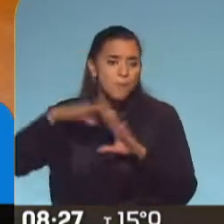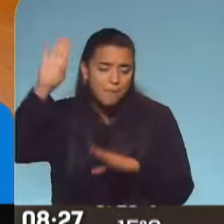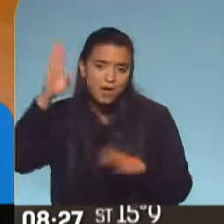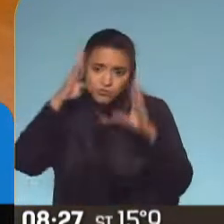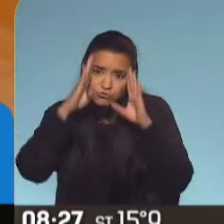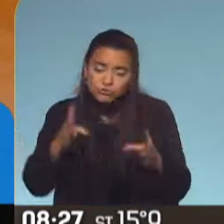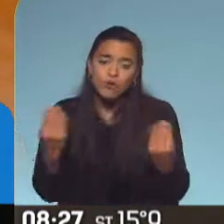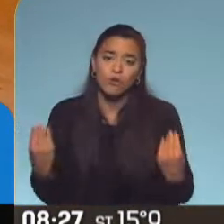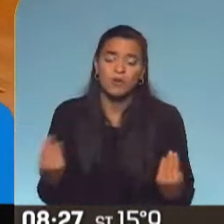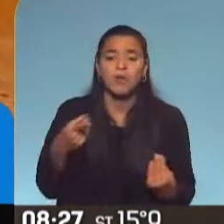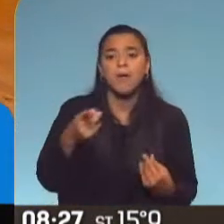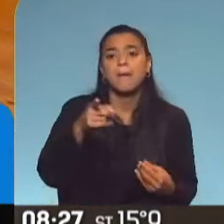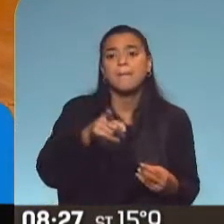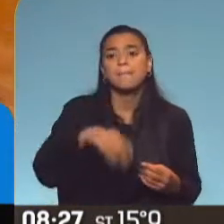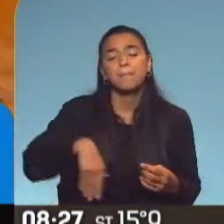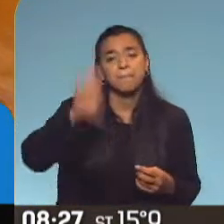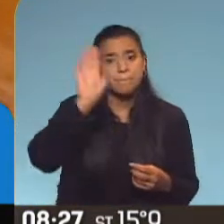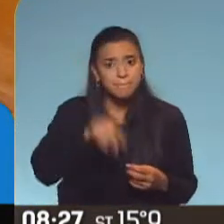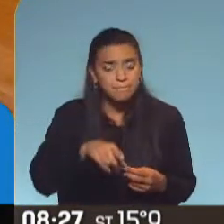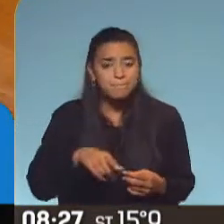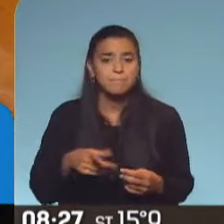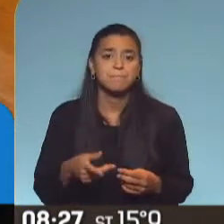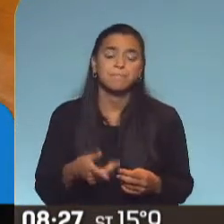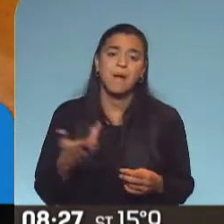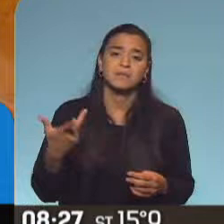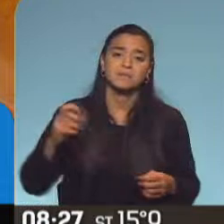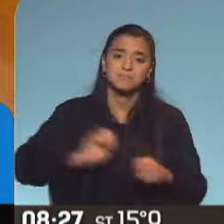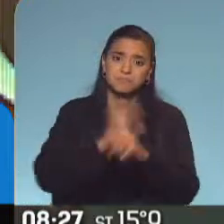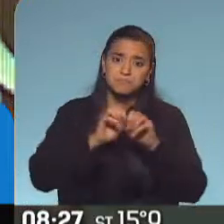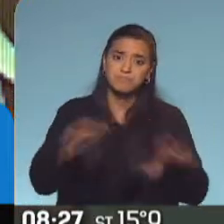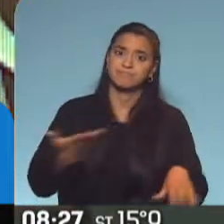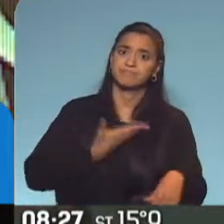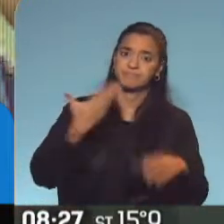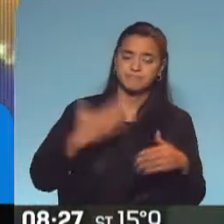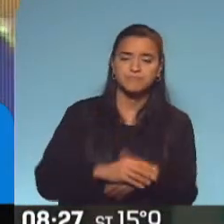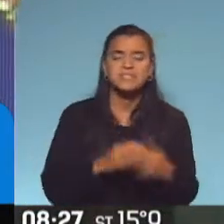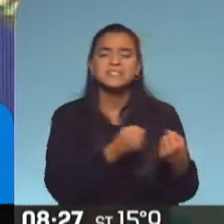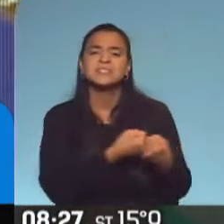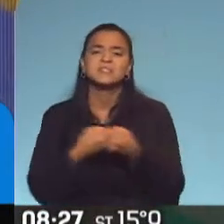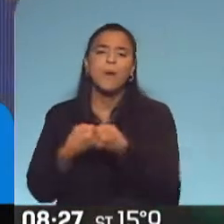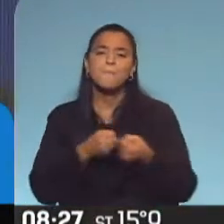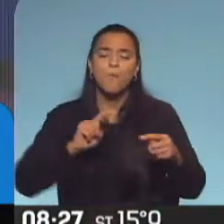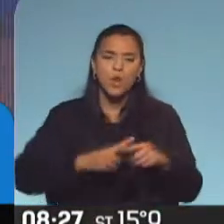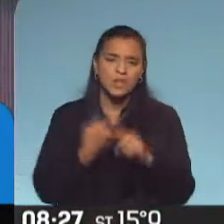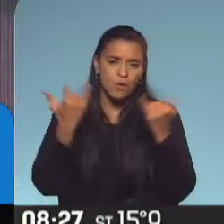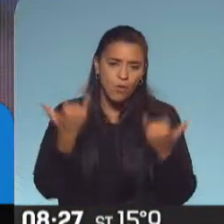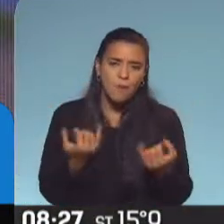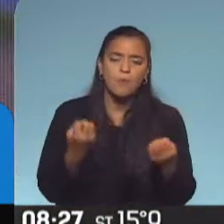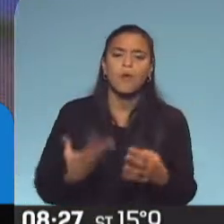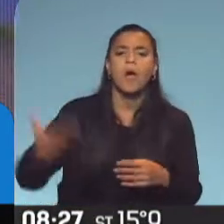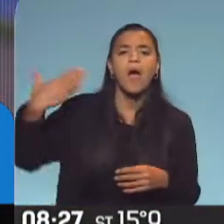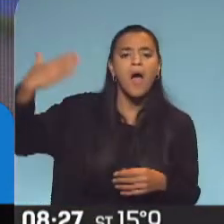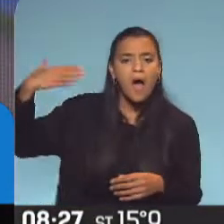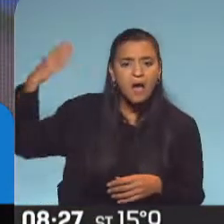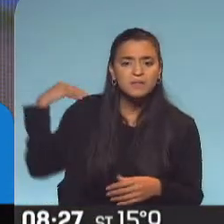que son aquellos que reciben el mayor impacto de la pandemia. Ahora, ministro, hay un tironeo político con la ciudad de Buenos Aires, digo, porque en su momento era